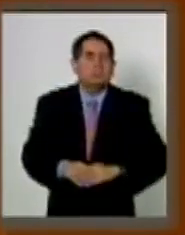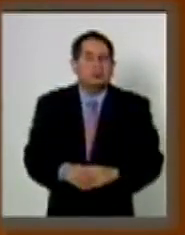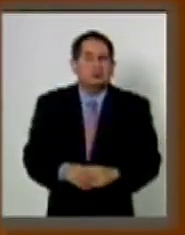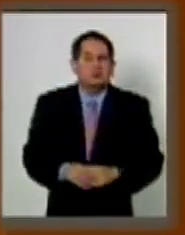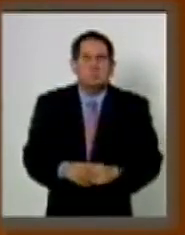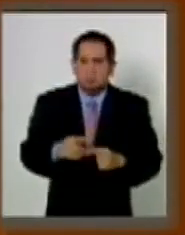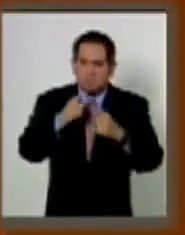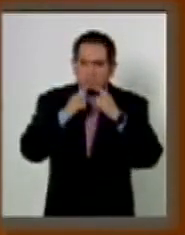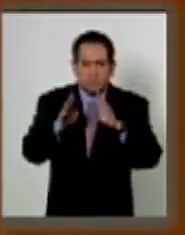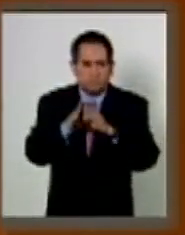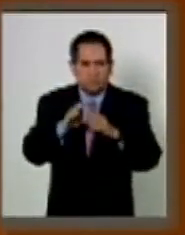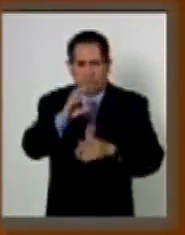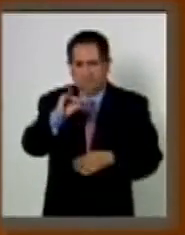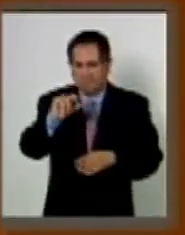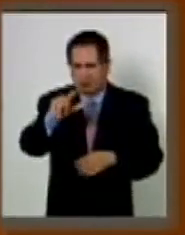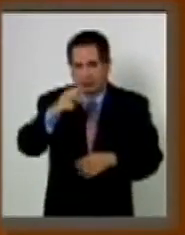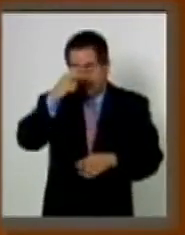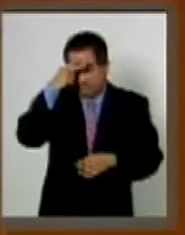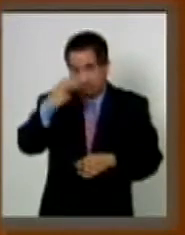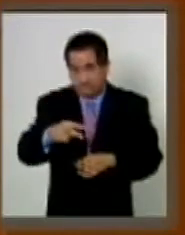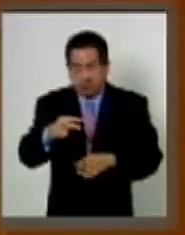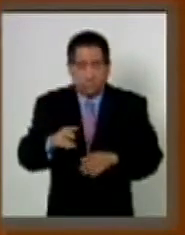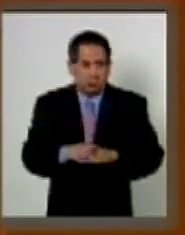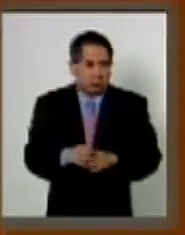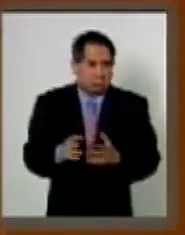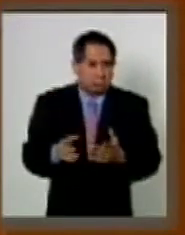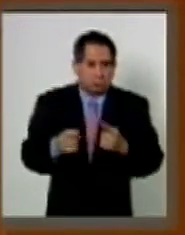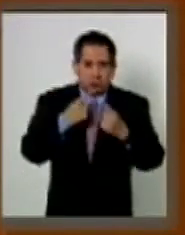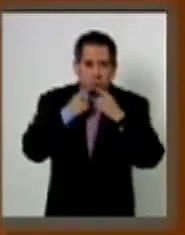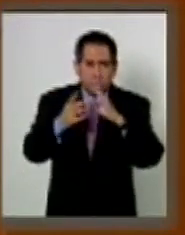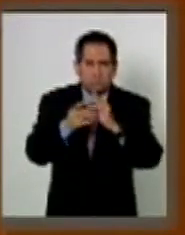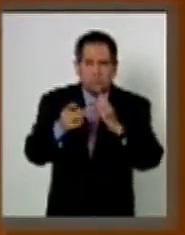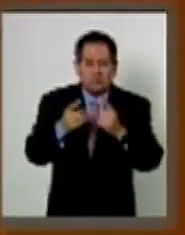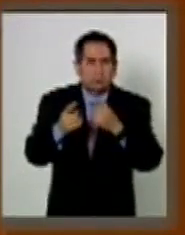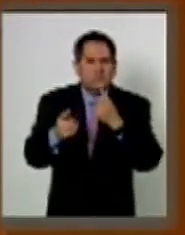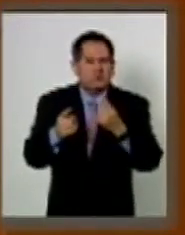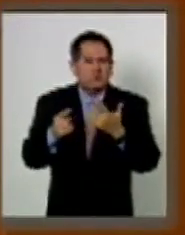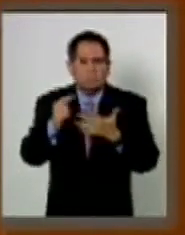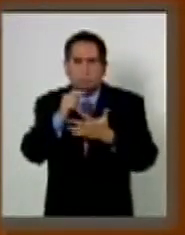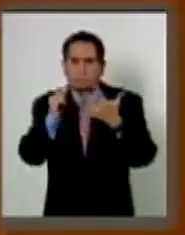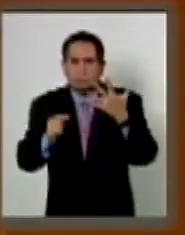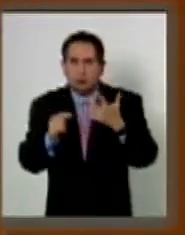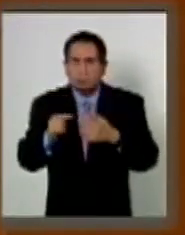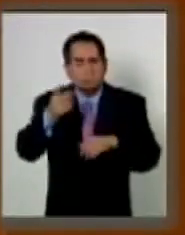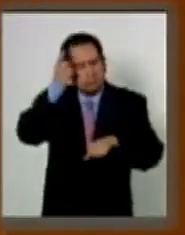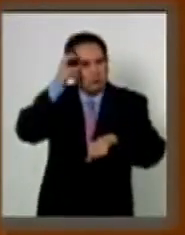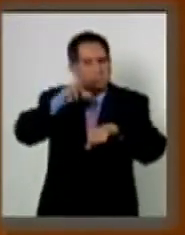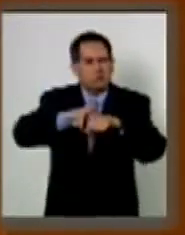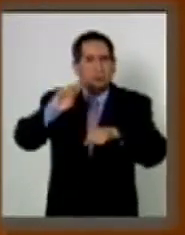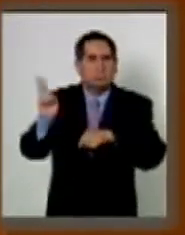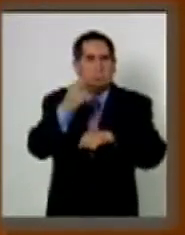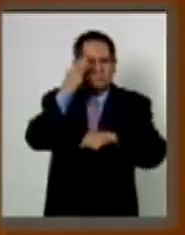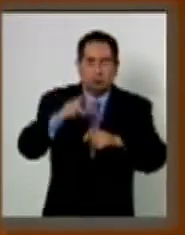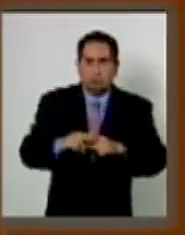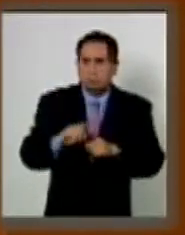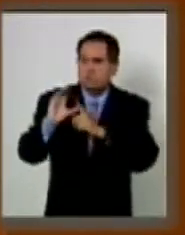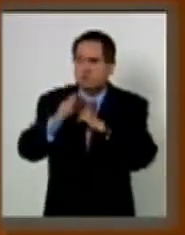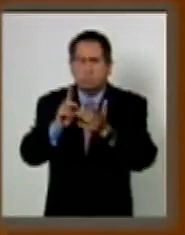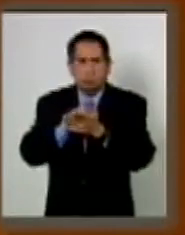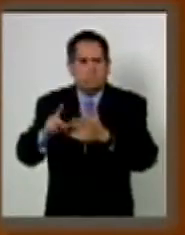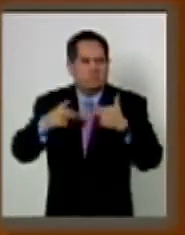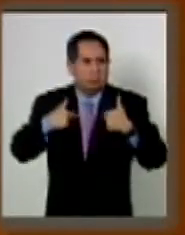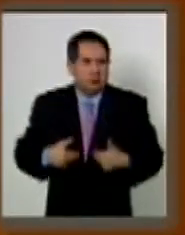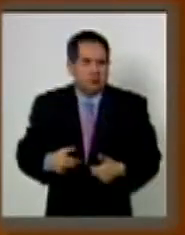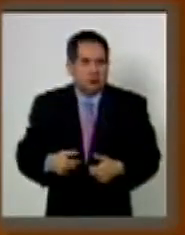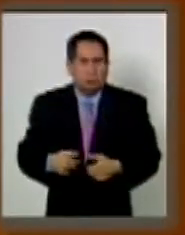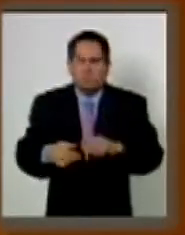organizaciones civiles en México, de los rectores de las universidades, de la Comisión Nacional de Derechos Humanos,